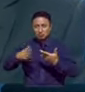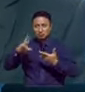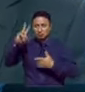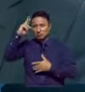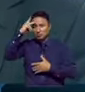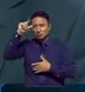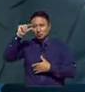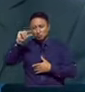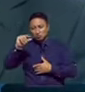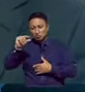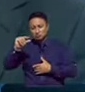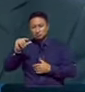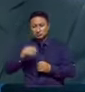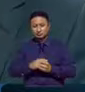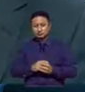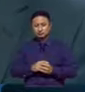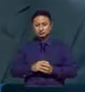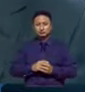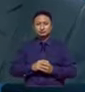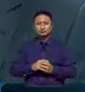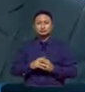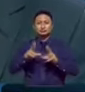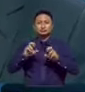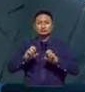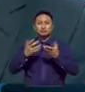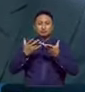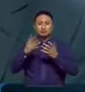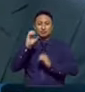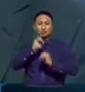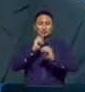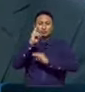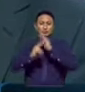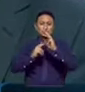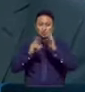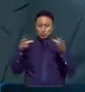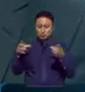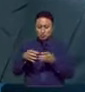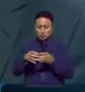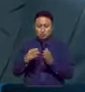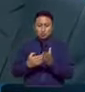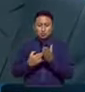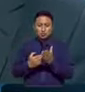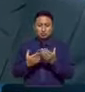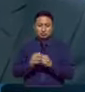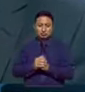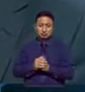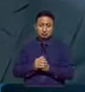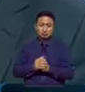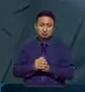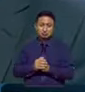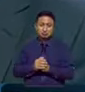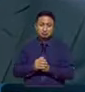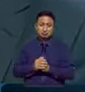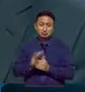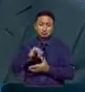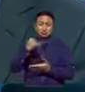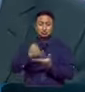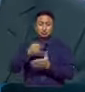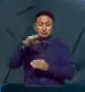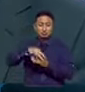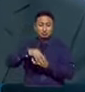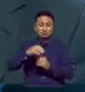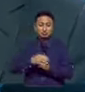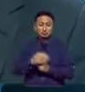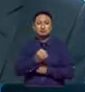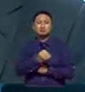pequeño, sobre la base de la observación de un universo pequeño de muestras, pero representativo de juntas receptoras del voto,